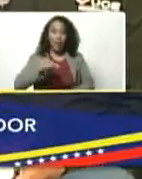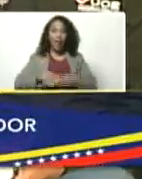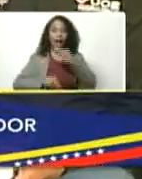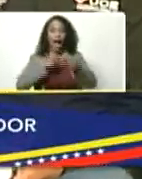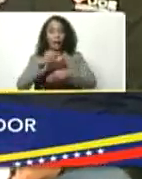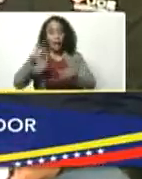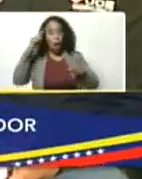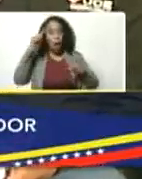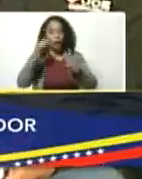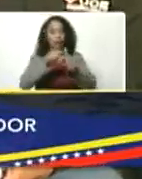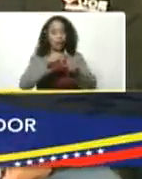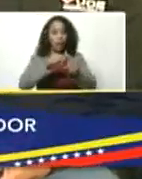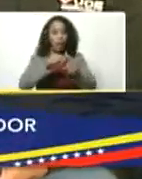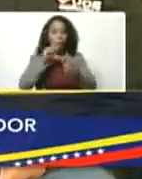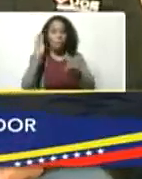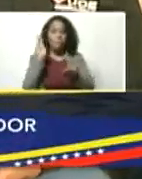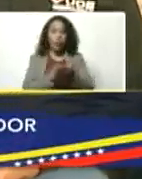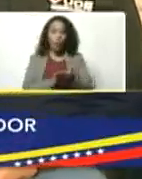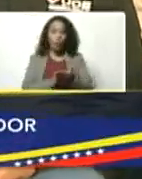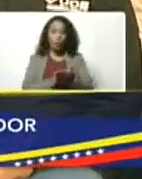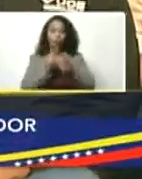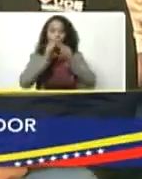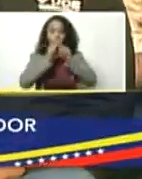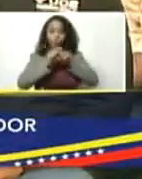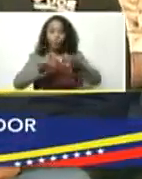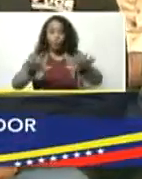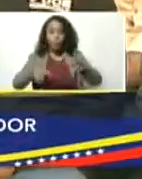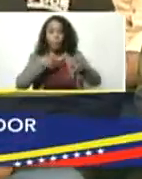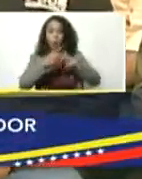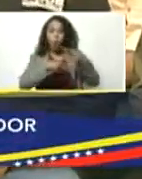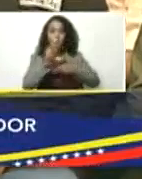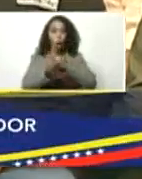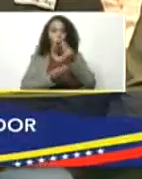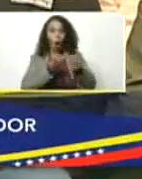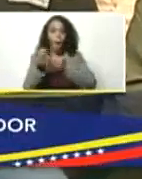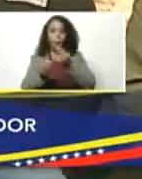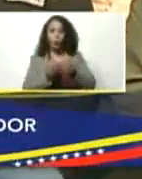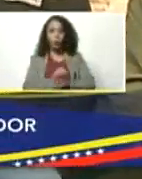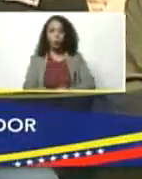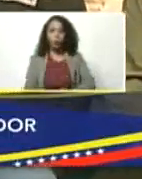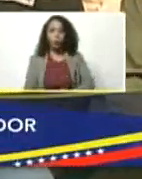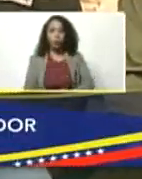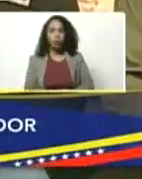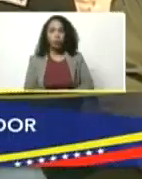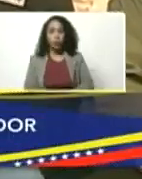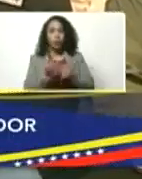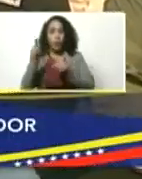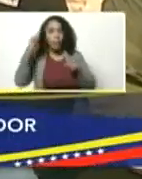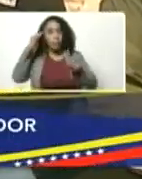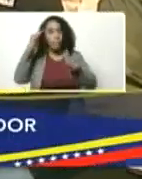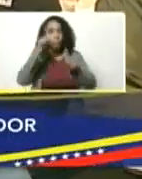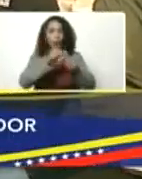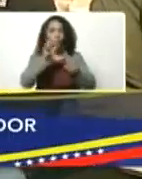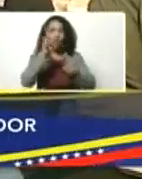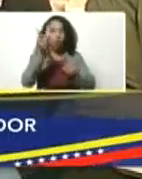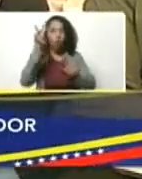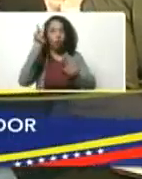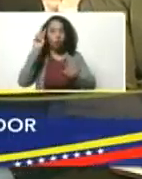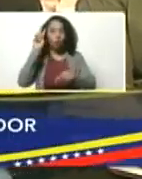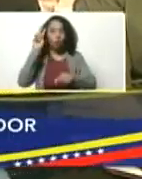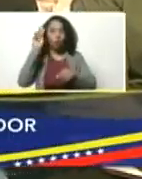objetivo: expandir su producción. Y en ese objetivo, dos metas.